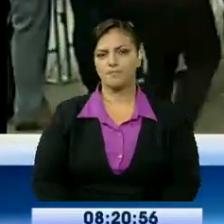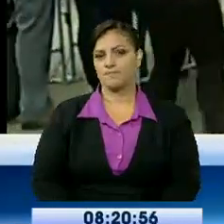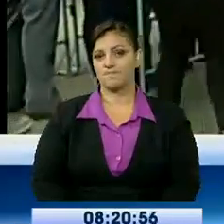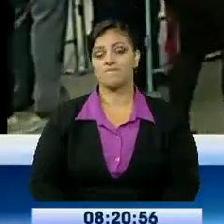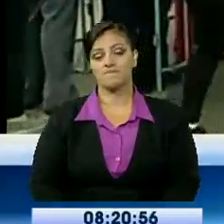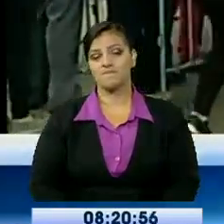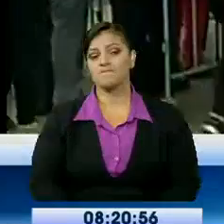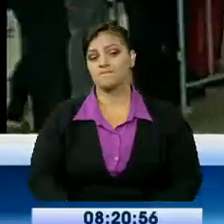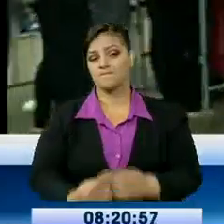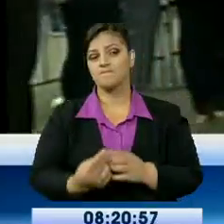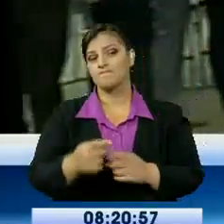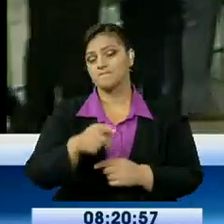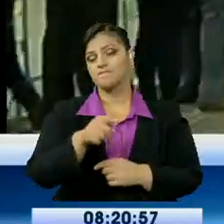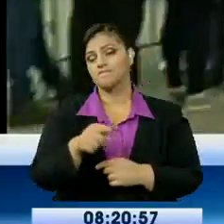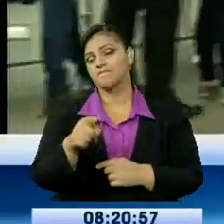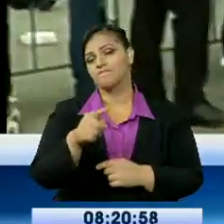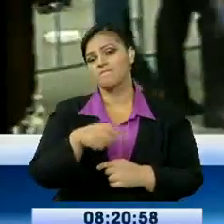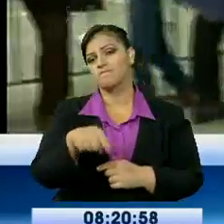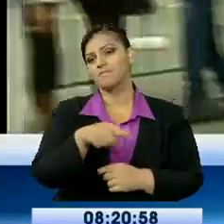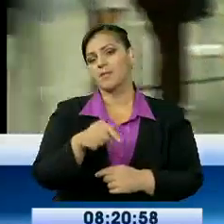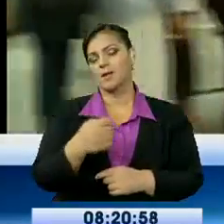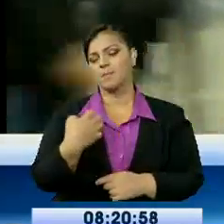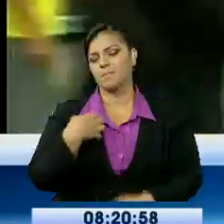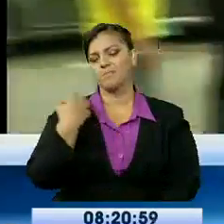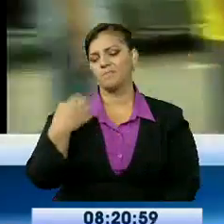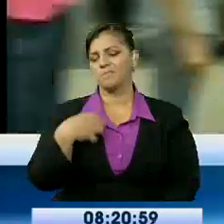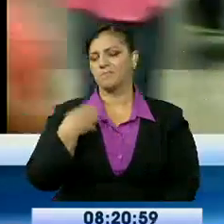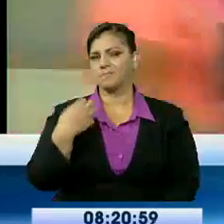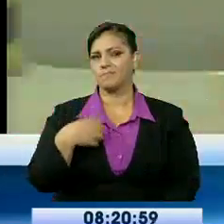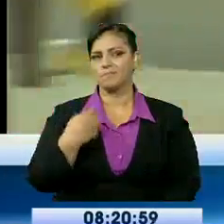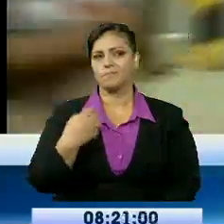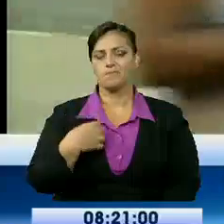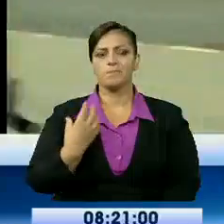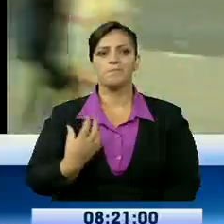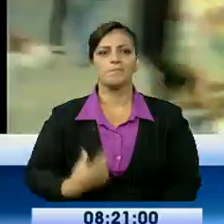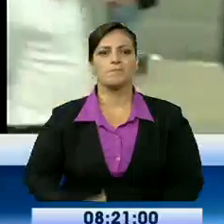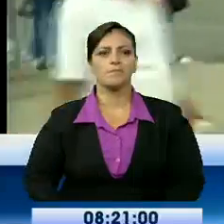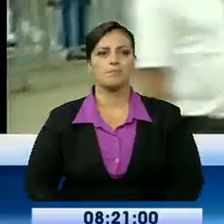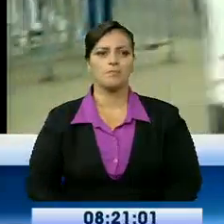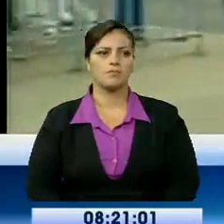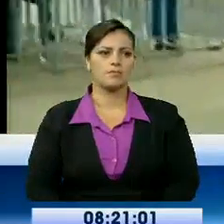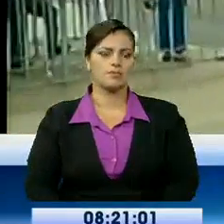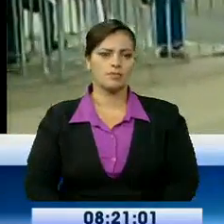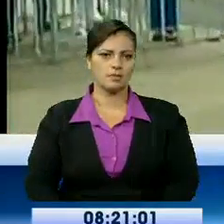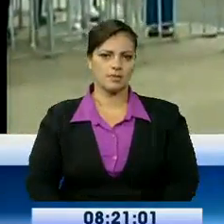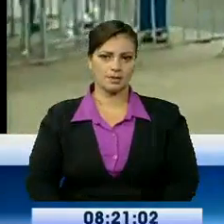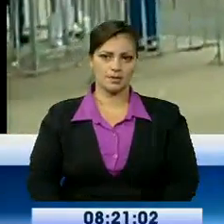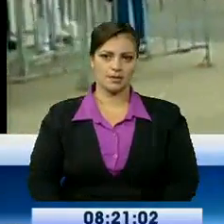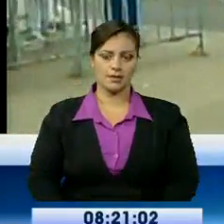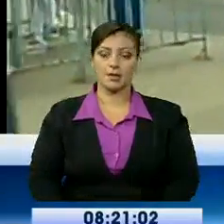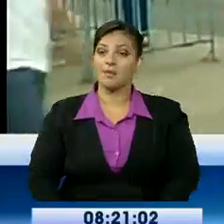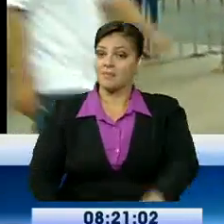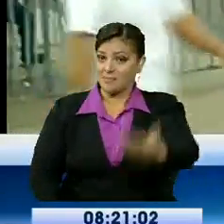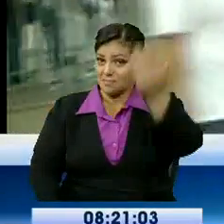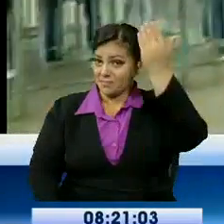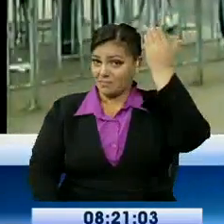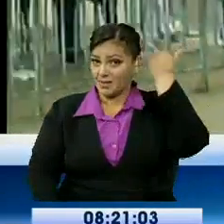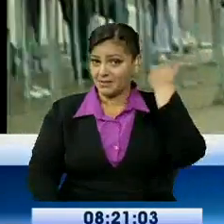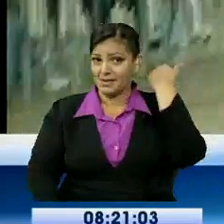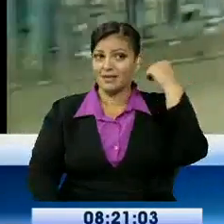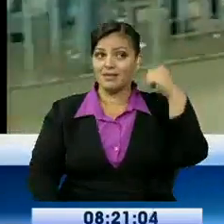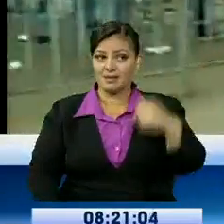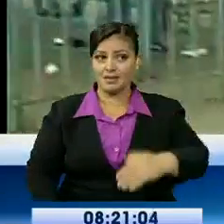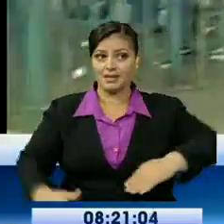de estos buses de transporte urbano. Como les decía, bueno, luego de este desorden que se generaba en la calle Antepara, José de